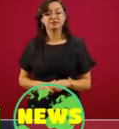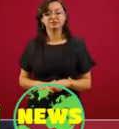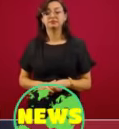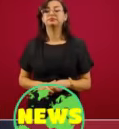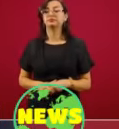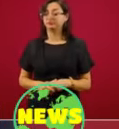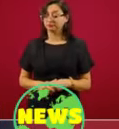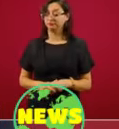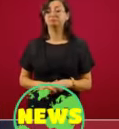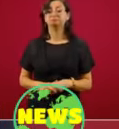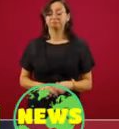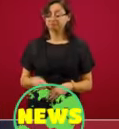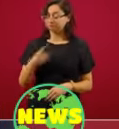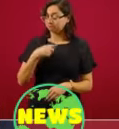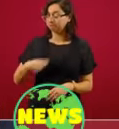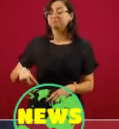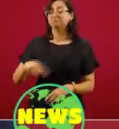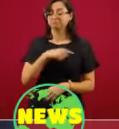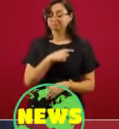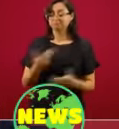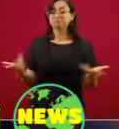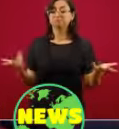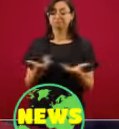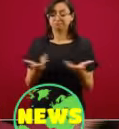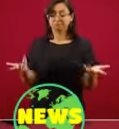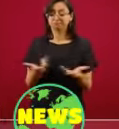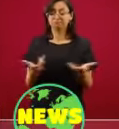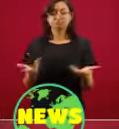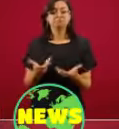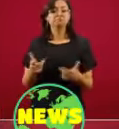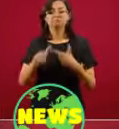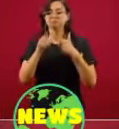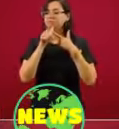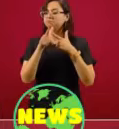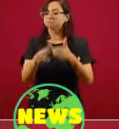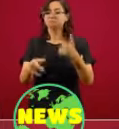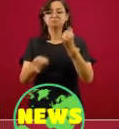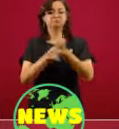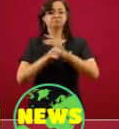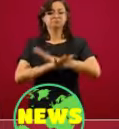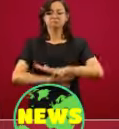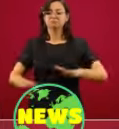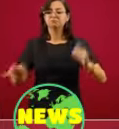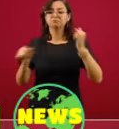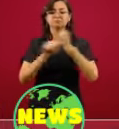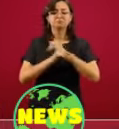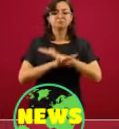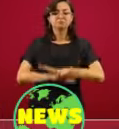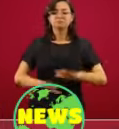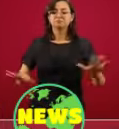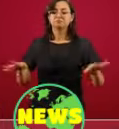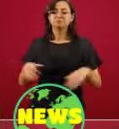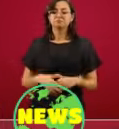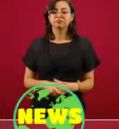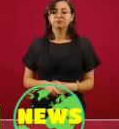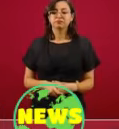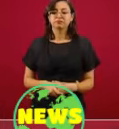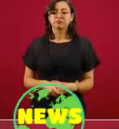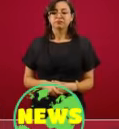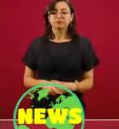Entonces, sí estamos haciendo y vamos a seguir informando. Bueno,